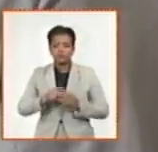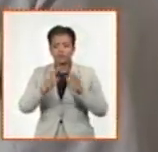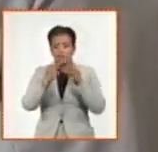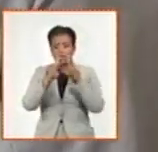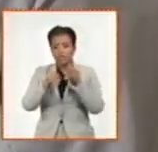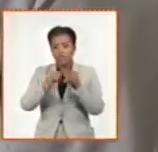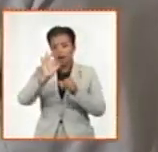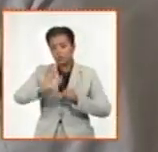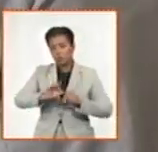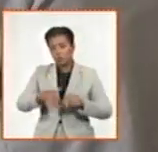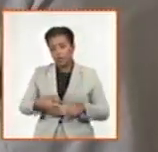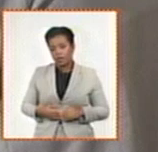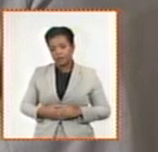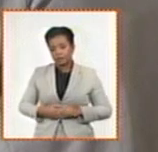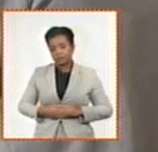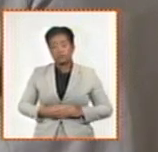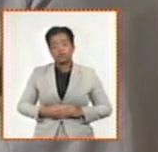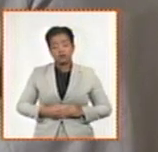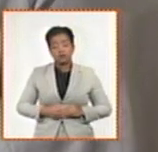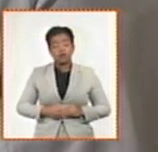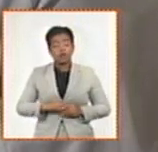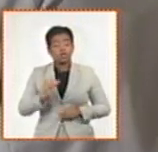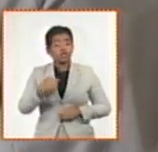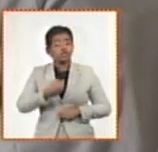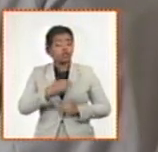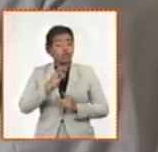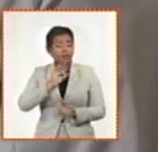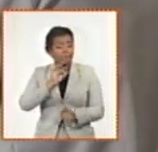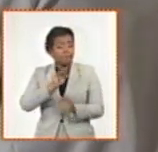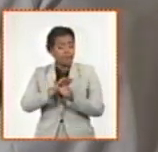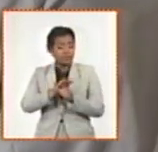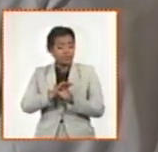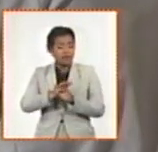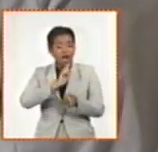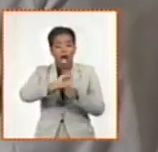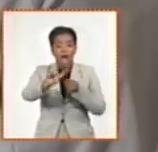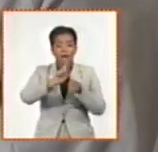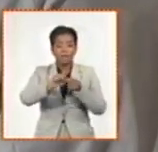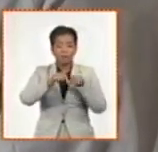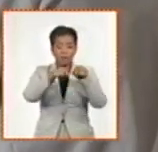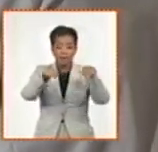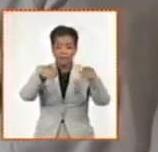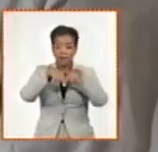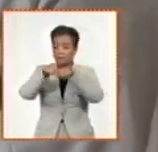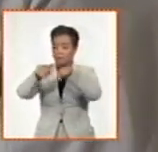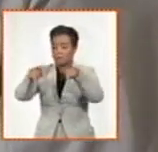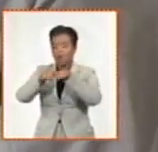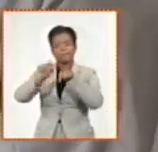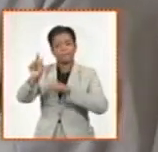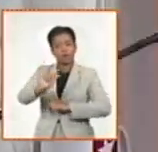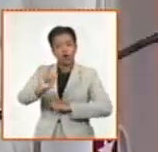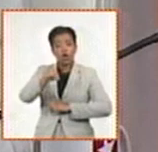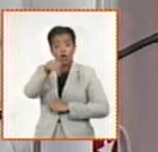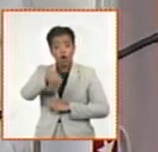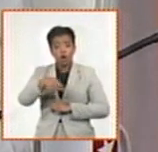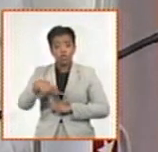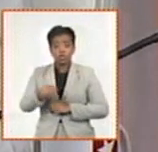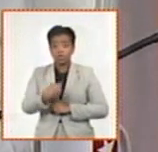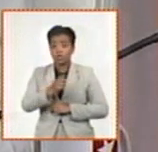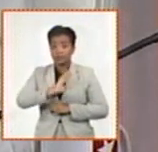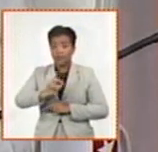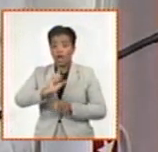una cuantificación? Sí, hoy nosotros tenemos, iniciamos con muy pocas fincas y hoy nuestro movimiento ya tiene